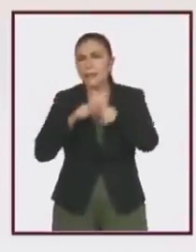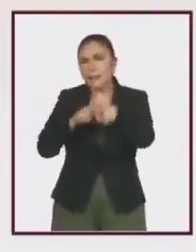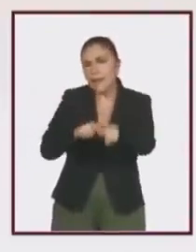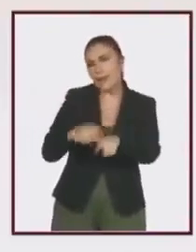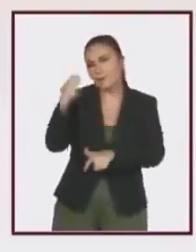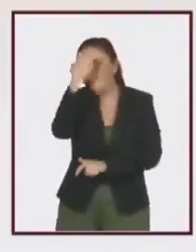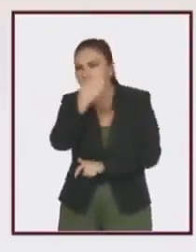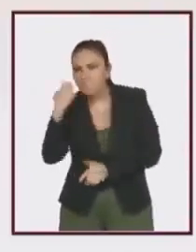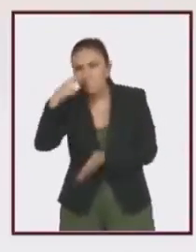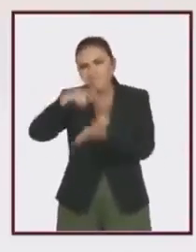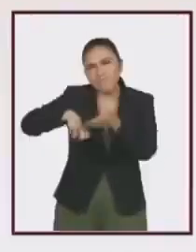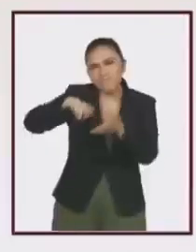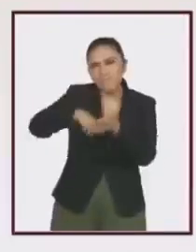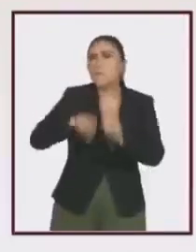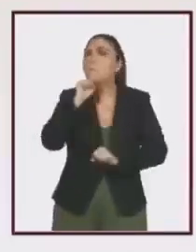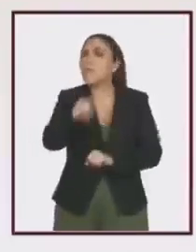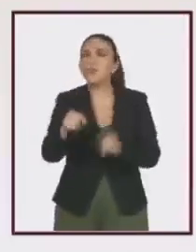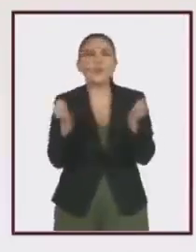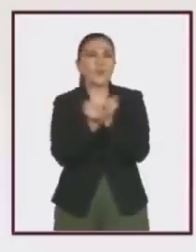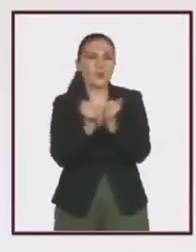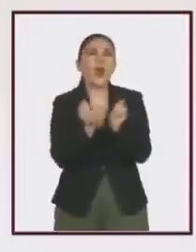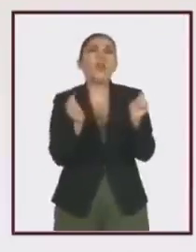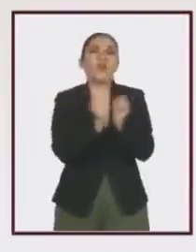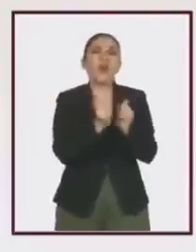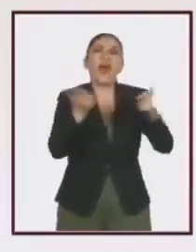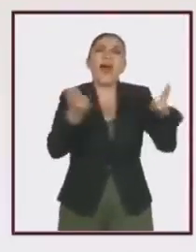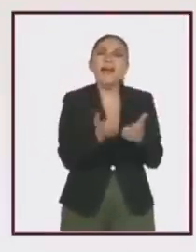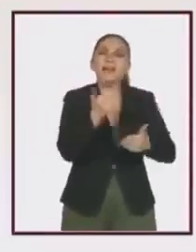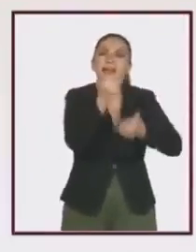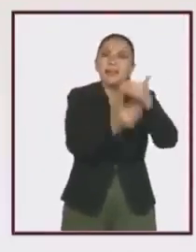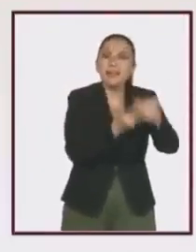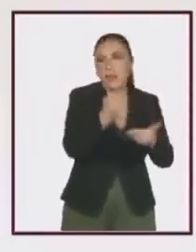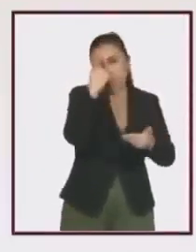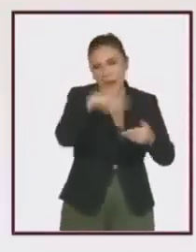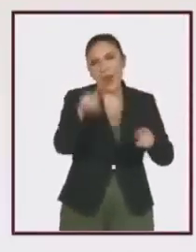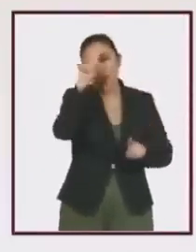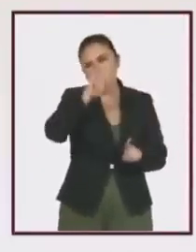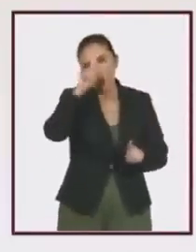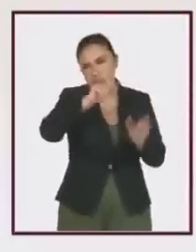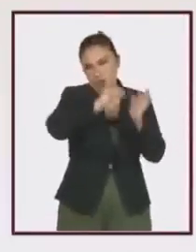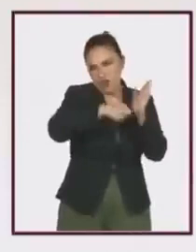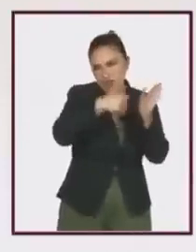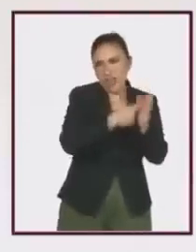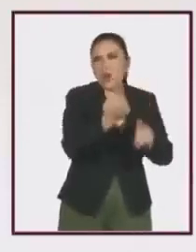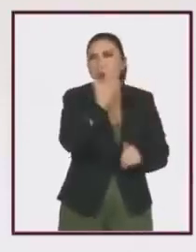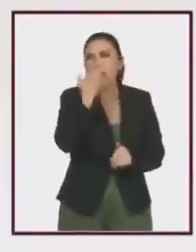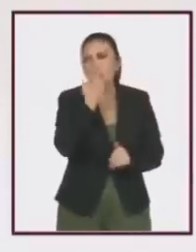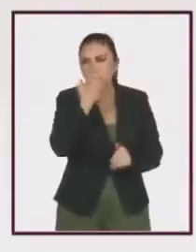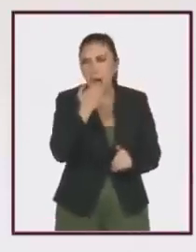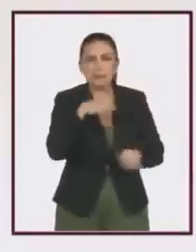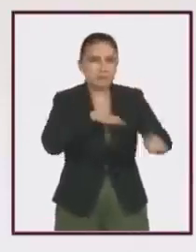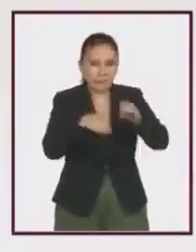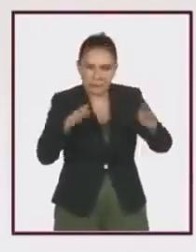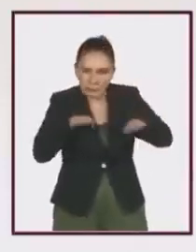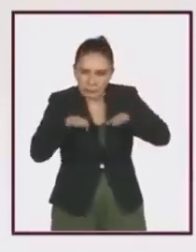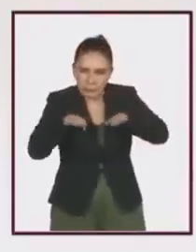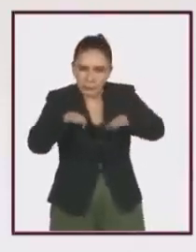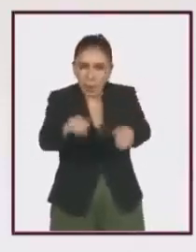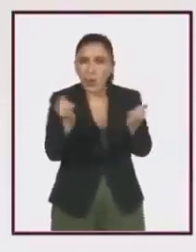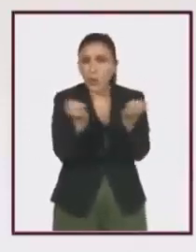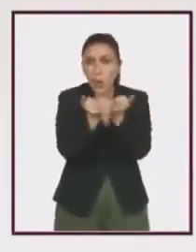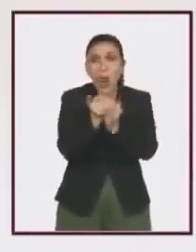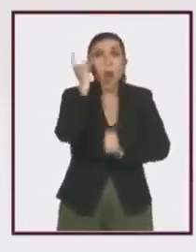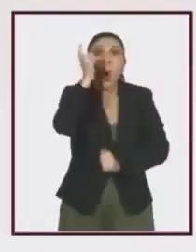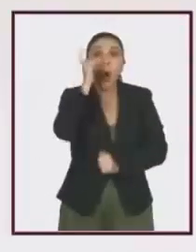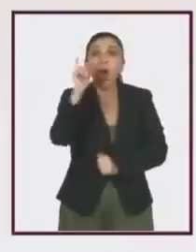desarrollando de manera paralela con el desarrollo de los consejos técnicos escolares, y esperemos que a